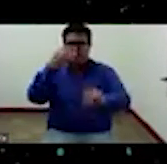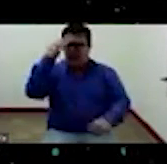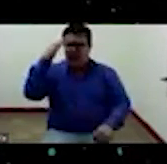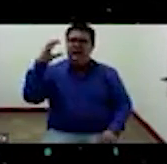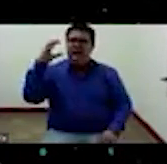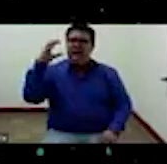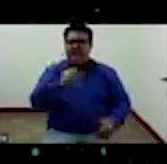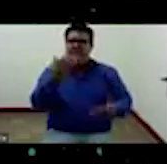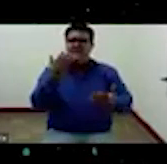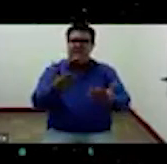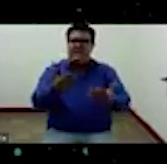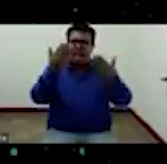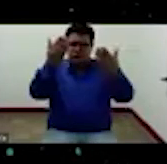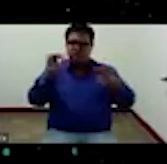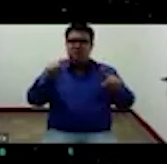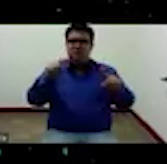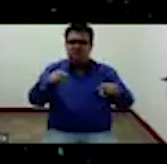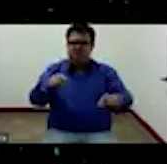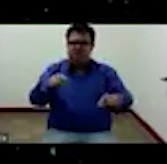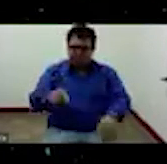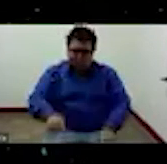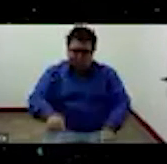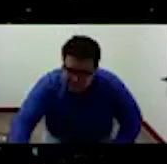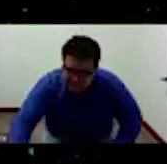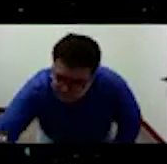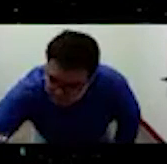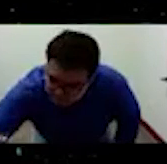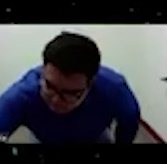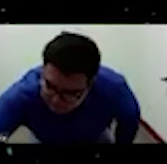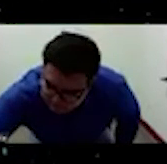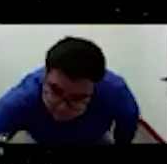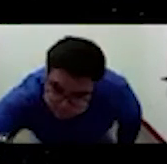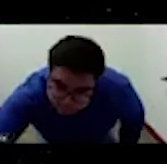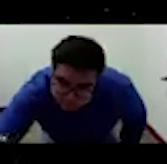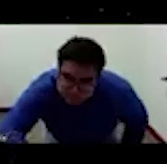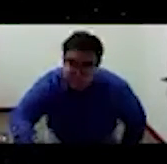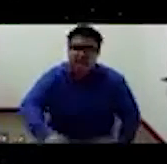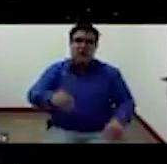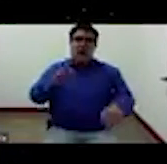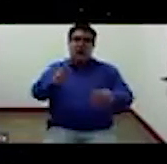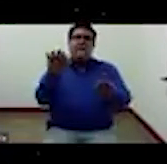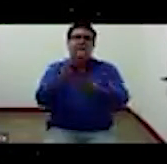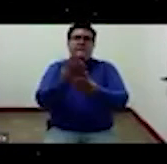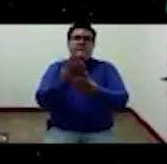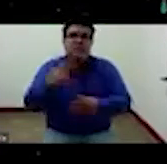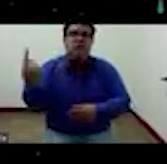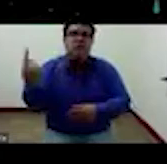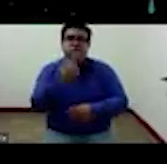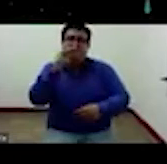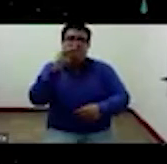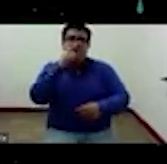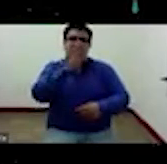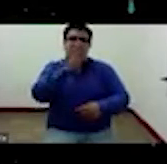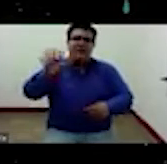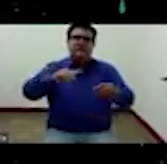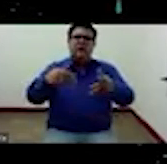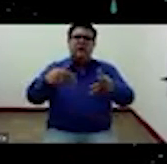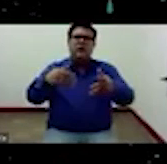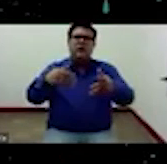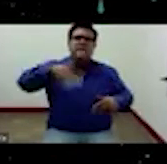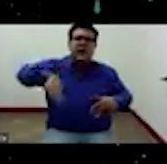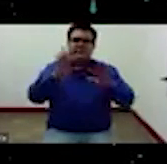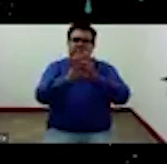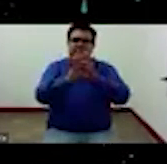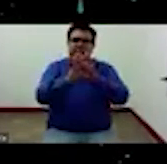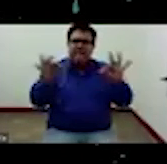esta es la Plaza del Silencio de Salmona en el Archivo General de la Nación, y durante esa semana a las 11 de la mañana y a las 4 de la